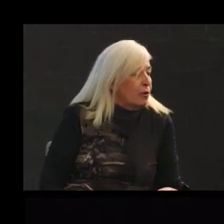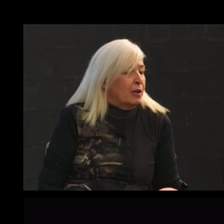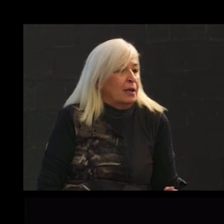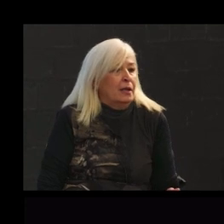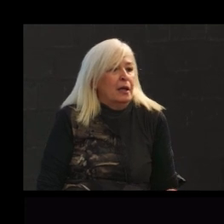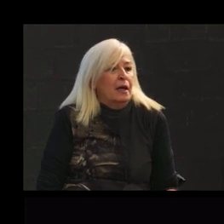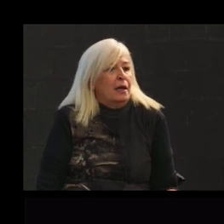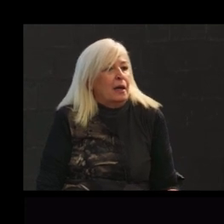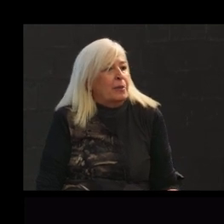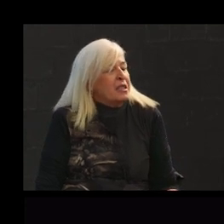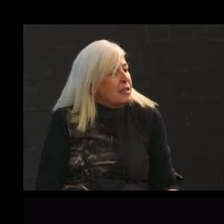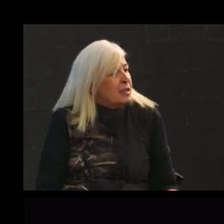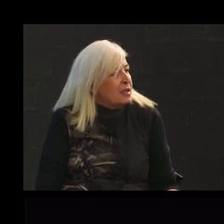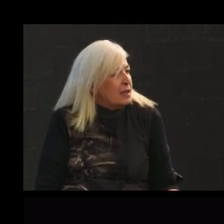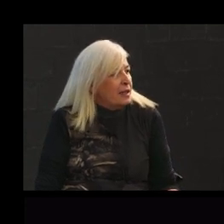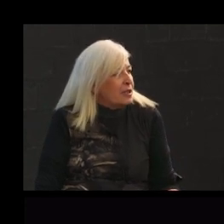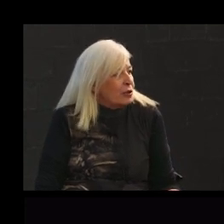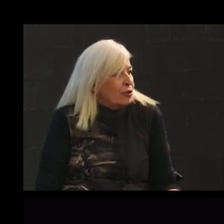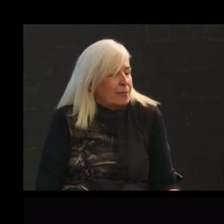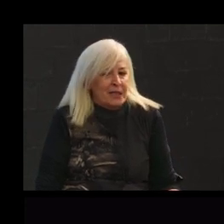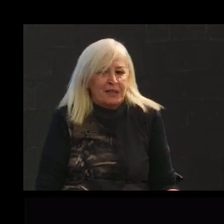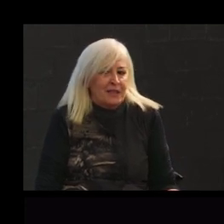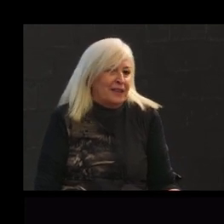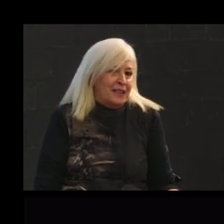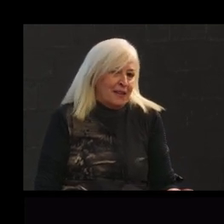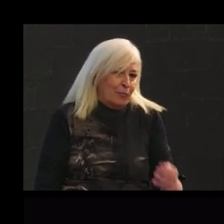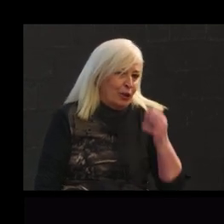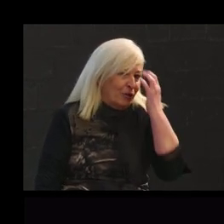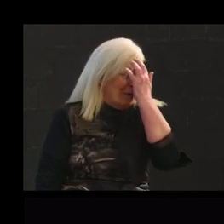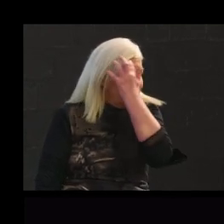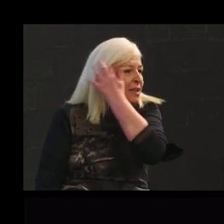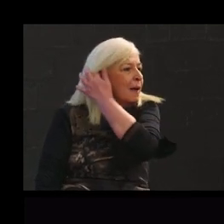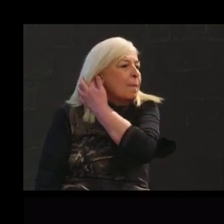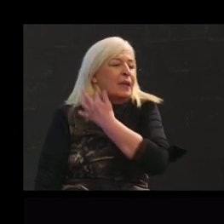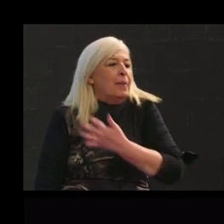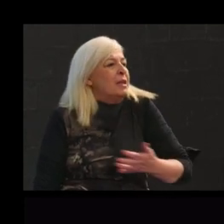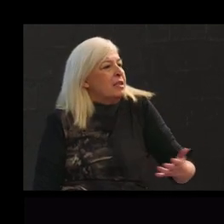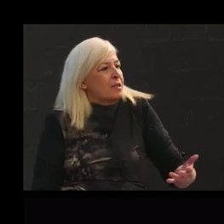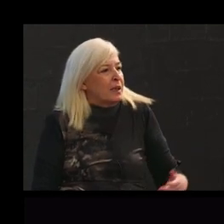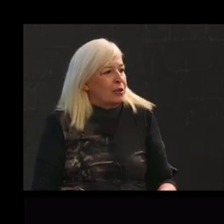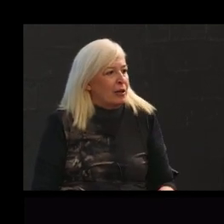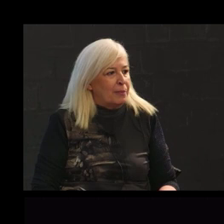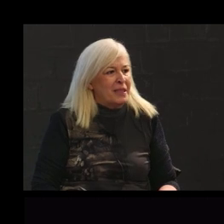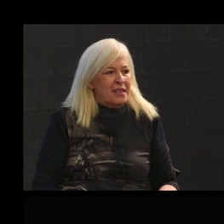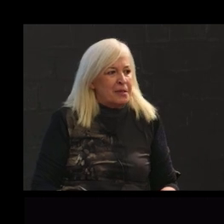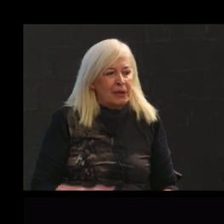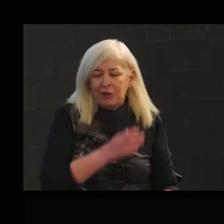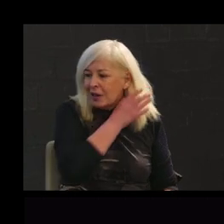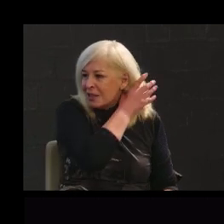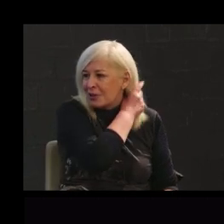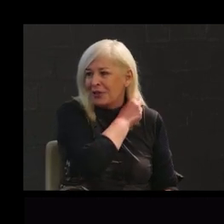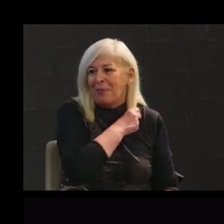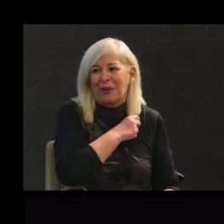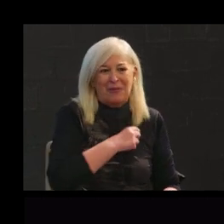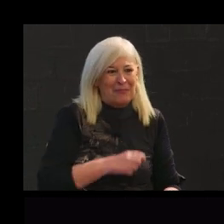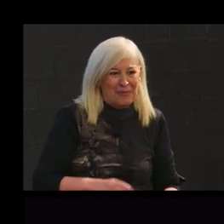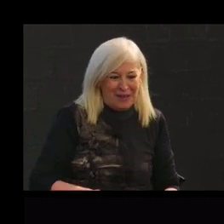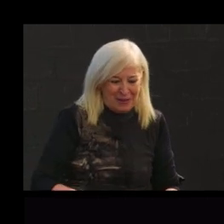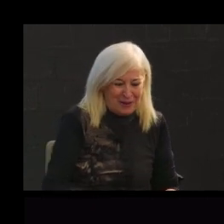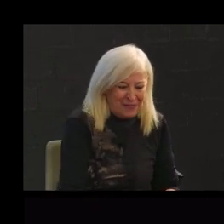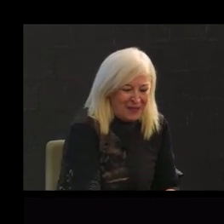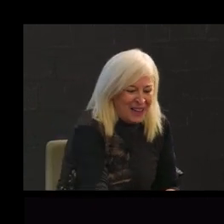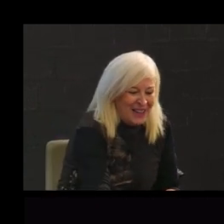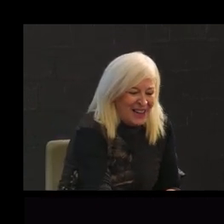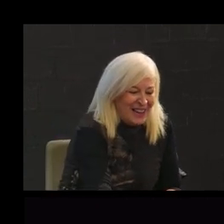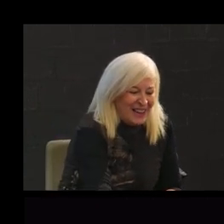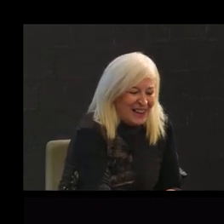Times, porque a prensa estranxeira estes temas lles interesan moito máis que a prensa española. A prensa española, isto lle importa un